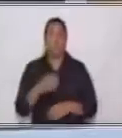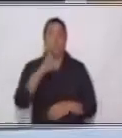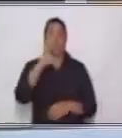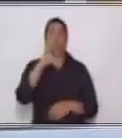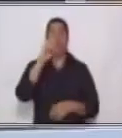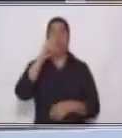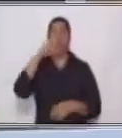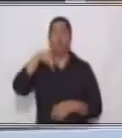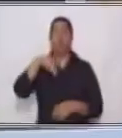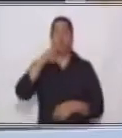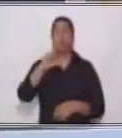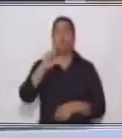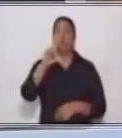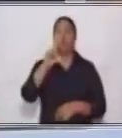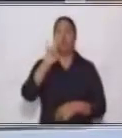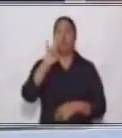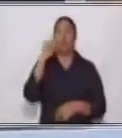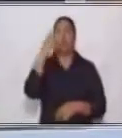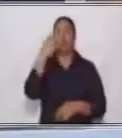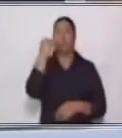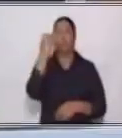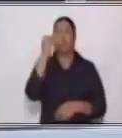¿Para qué crees que sirven las conclusiones?